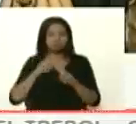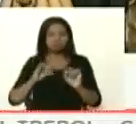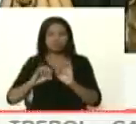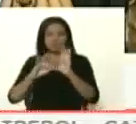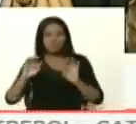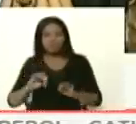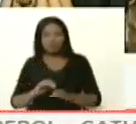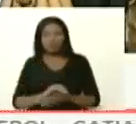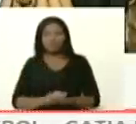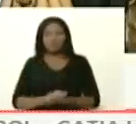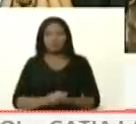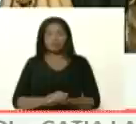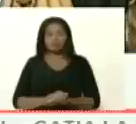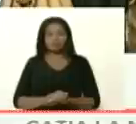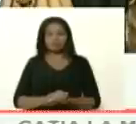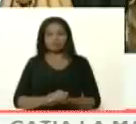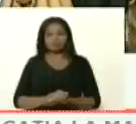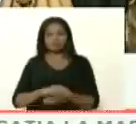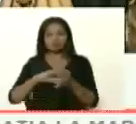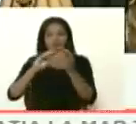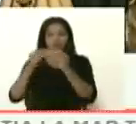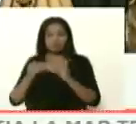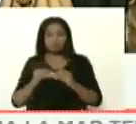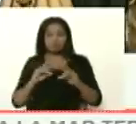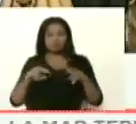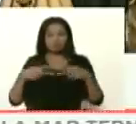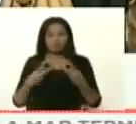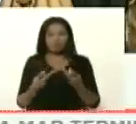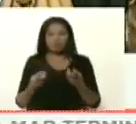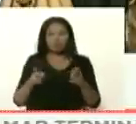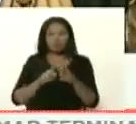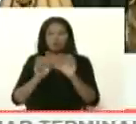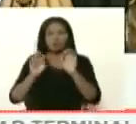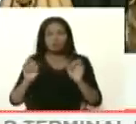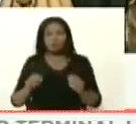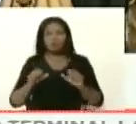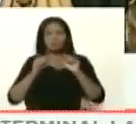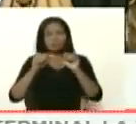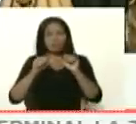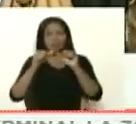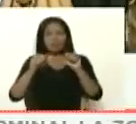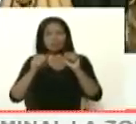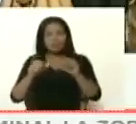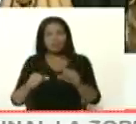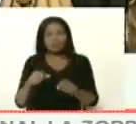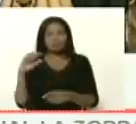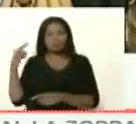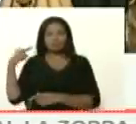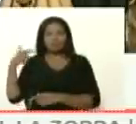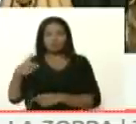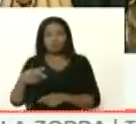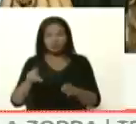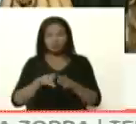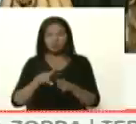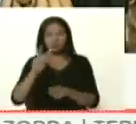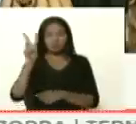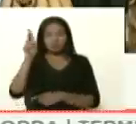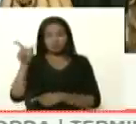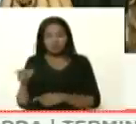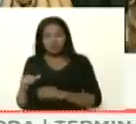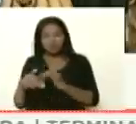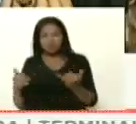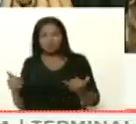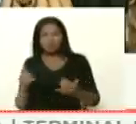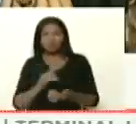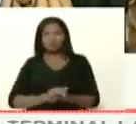la modernización, la adecuación y el avance del transporte de los venezolanos y